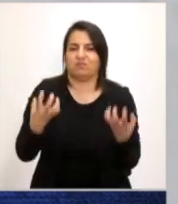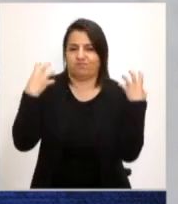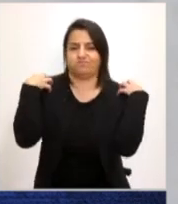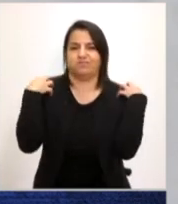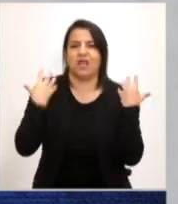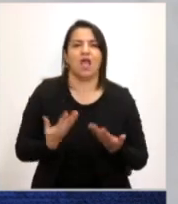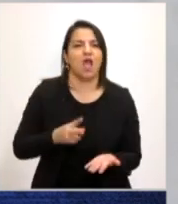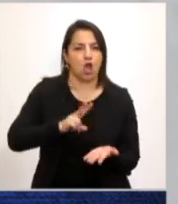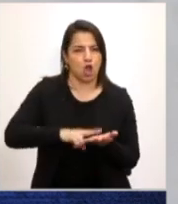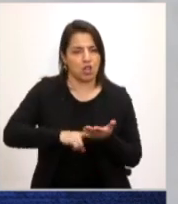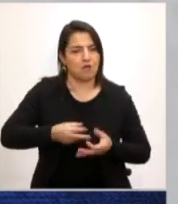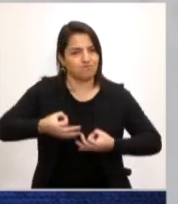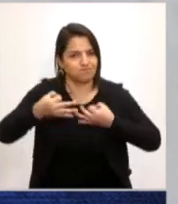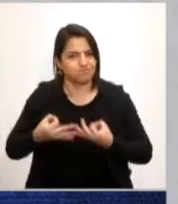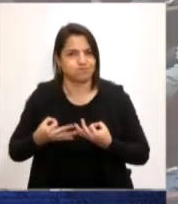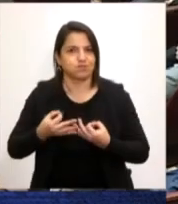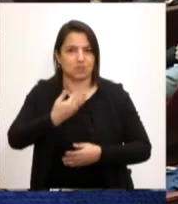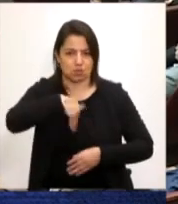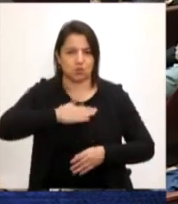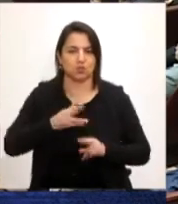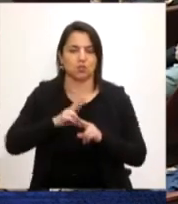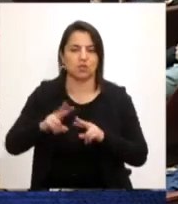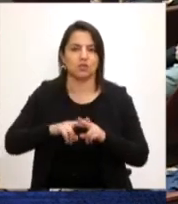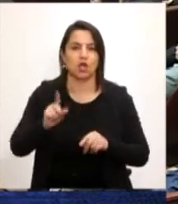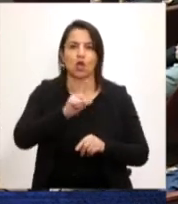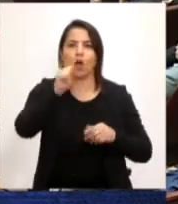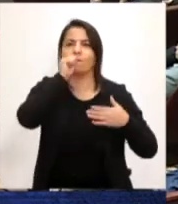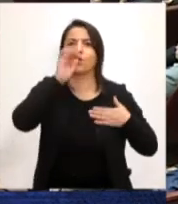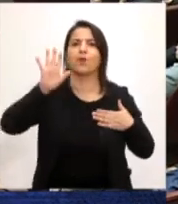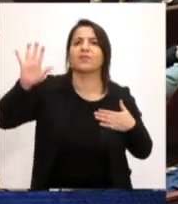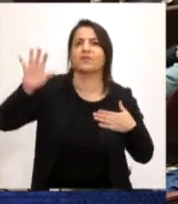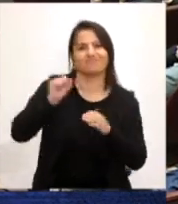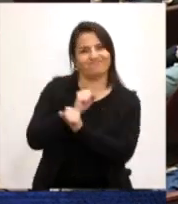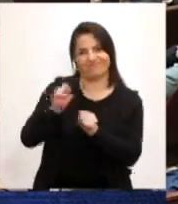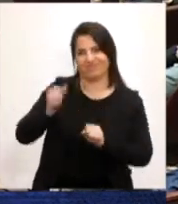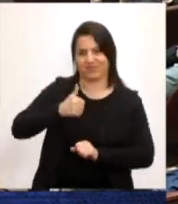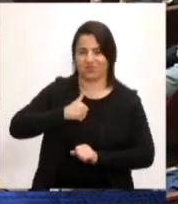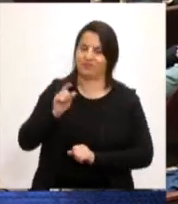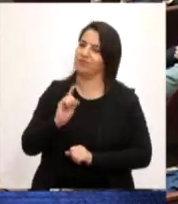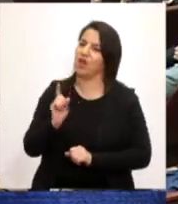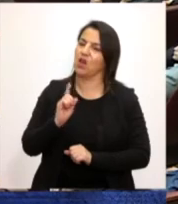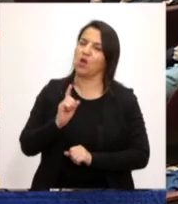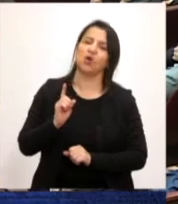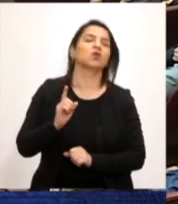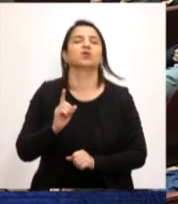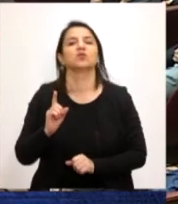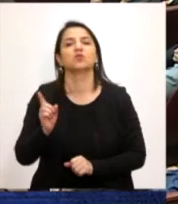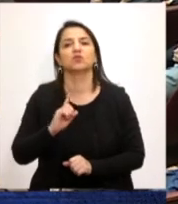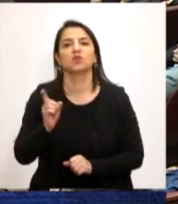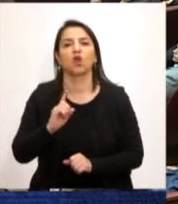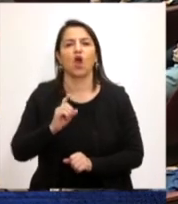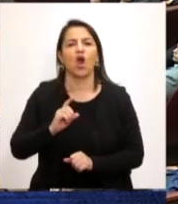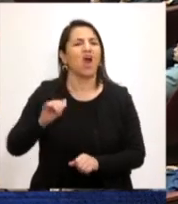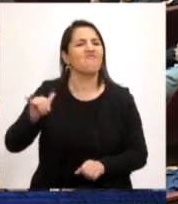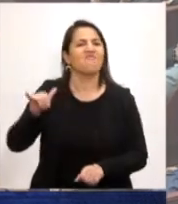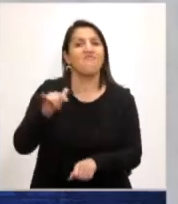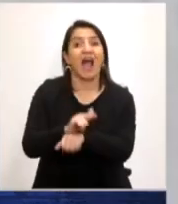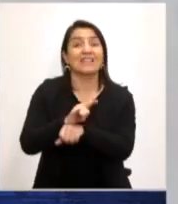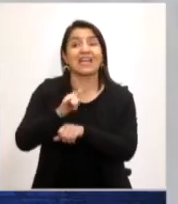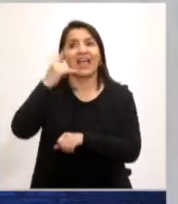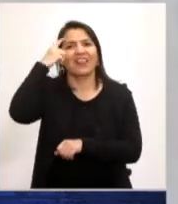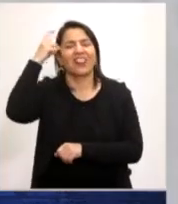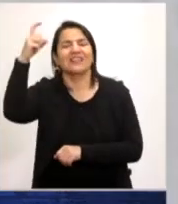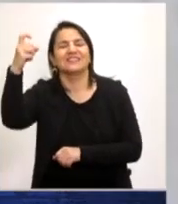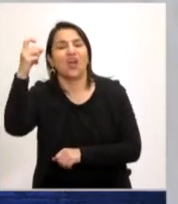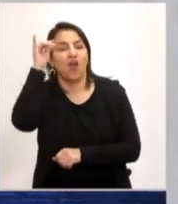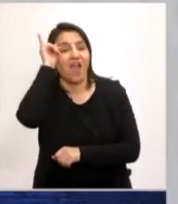y honestos con nuestras acciones, no prometer lo que no podemos cumplir, ni mucho menos generar falsas expectativas que generan